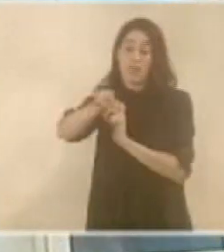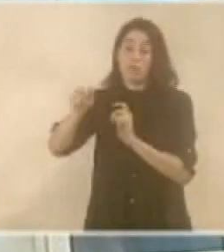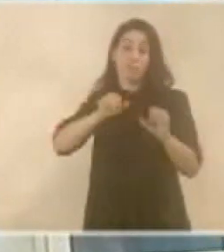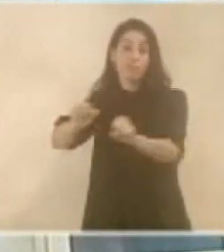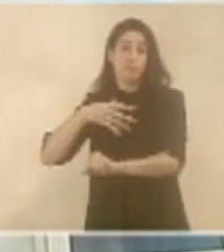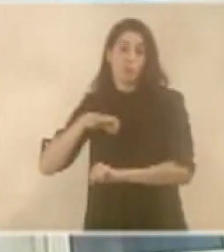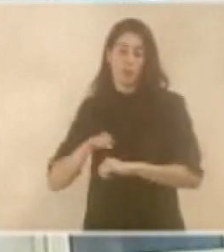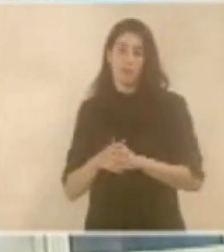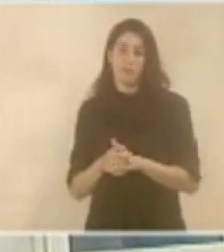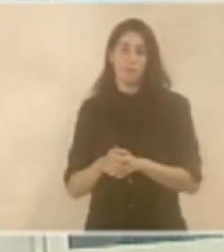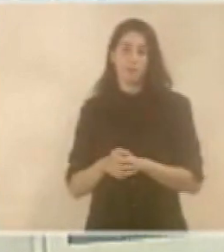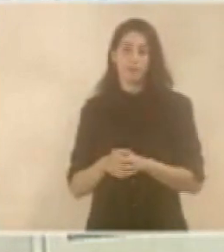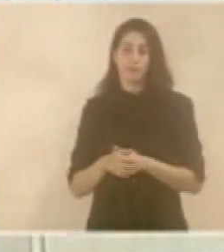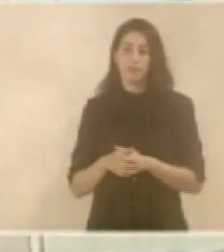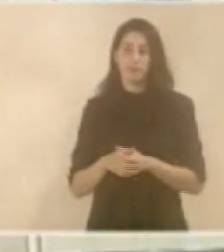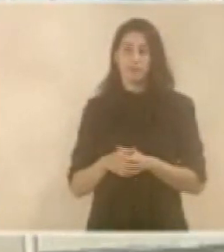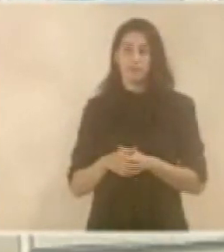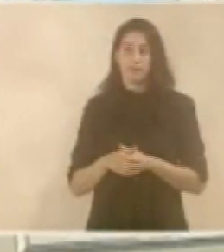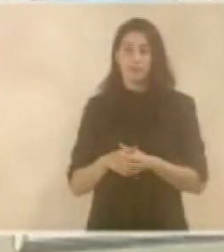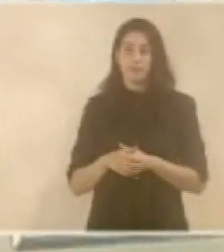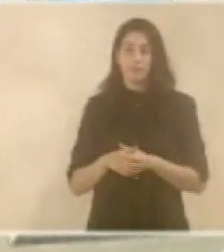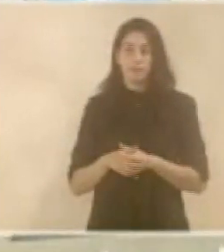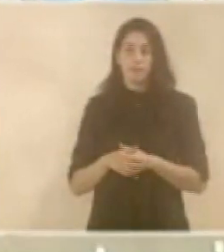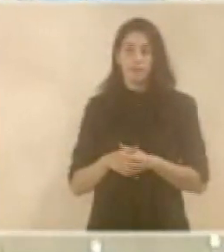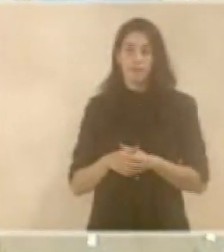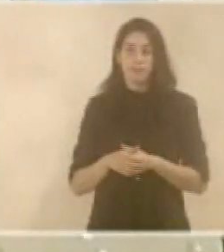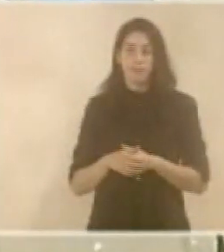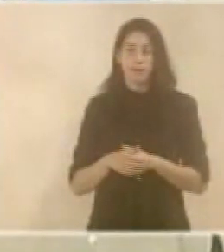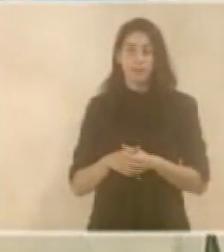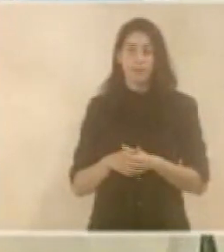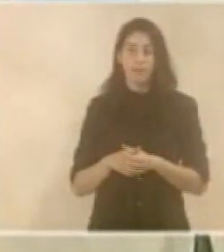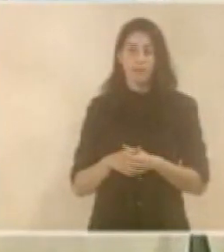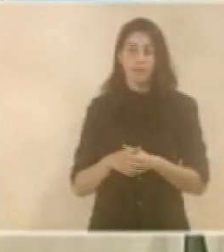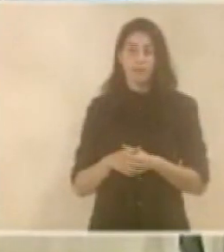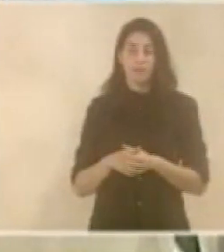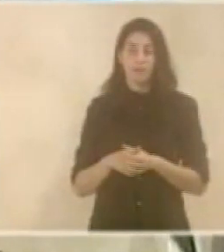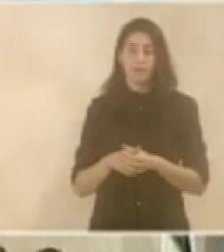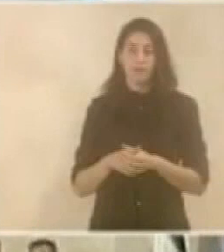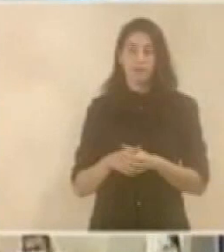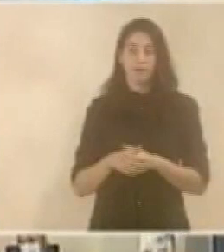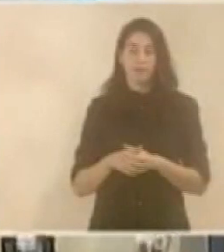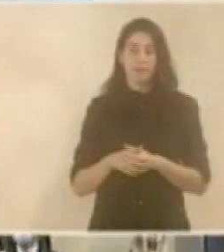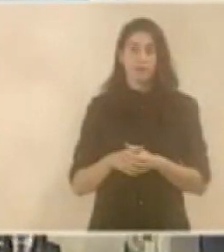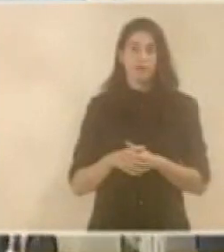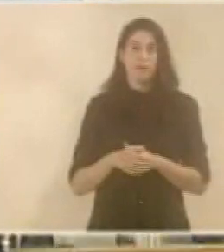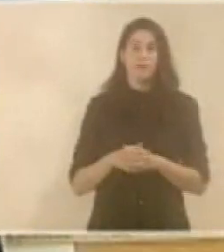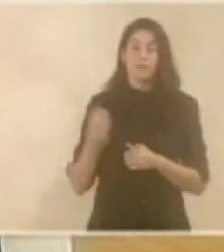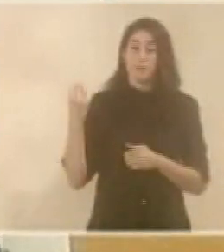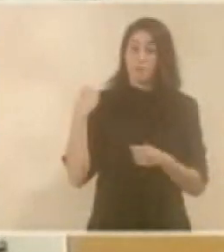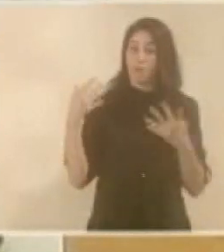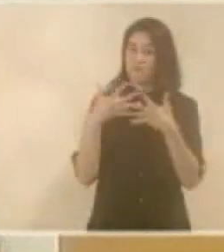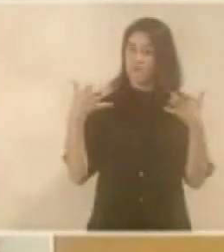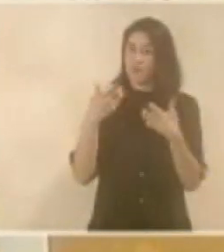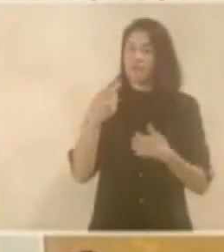el decreto de guerra a muerte hecho por el criollo Simón Bolívar, que dirá: españoles y canarios, contad con la muerte, aunque